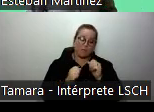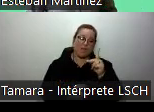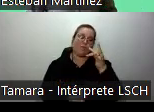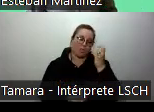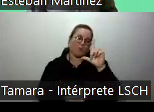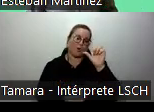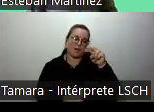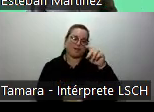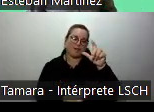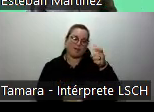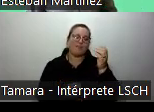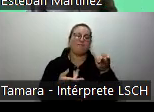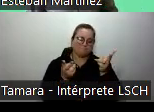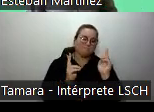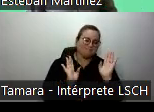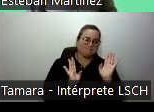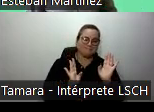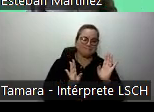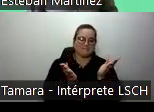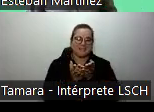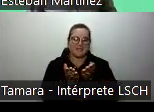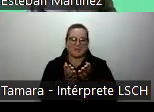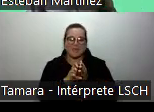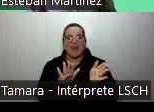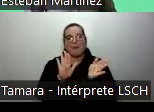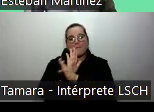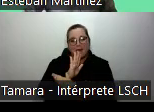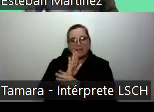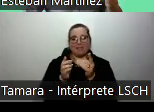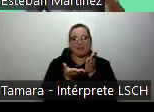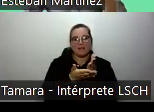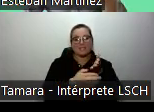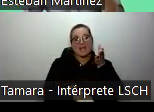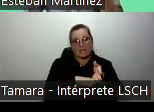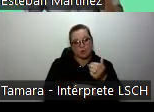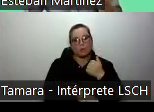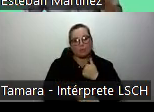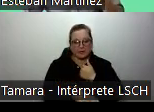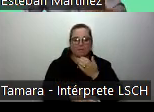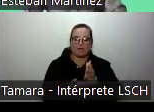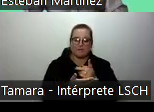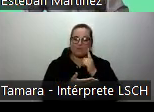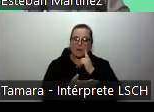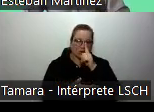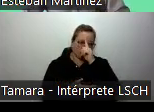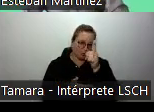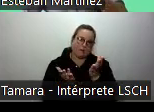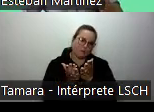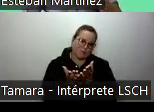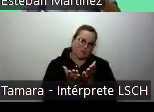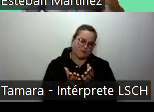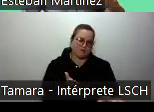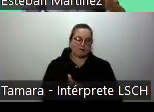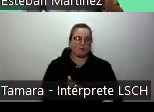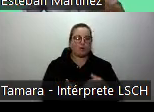dice Fernando estudiar a parte de las clases ir a las clases etcétera Pero tienes que tener un hábito de estudio ya y cuando tú